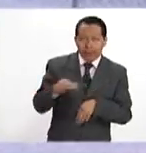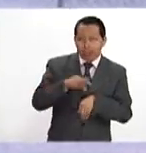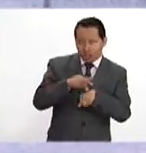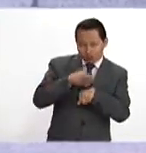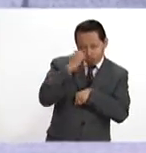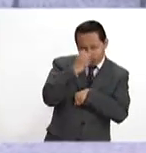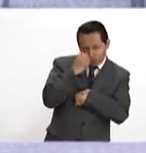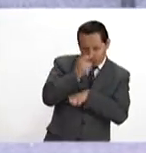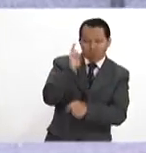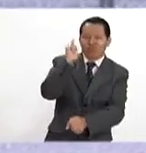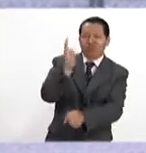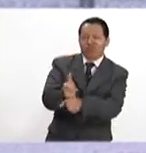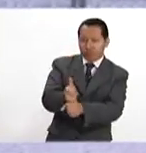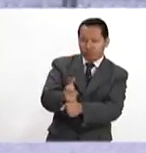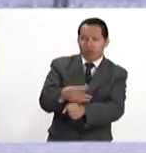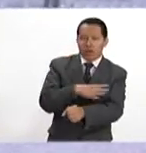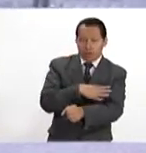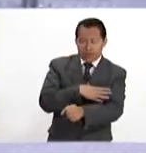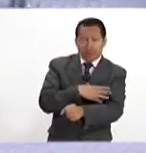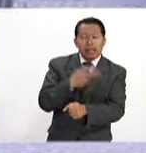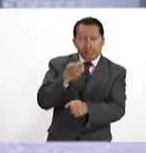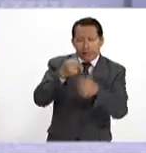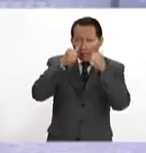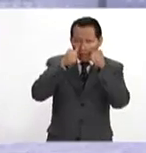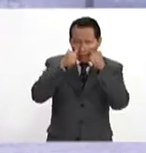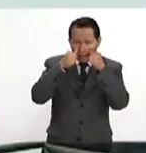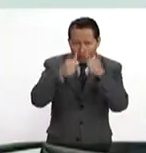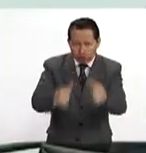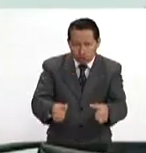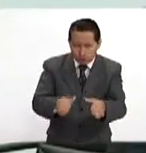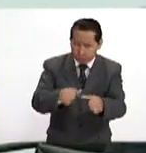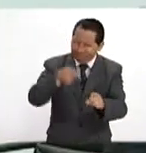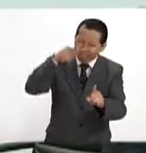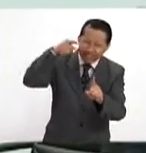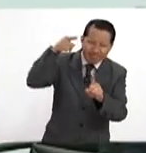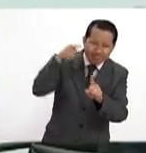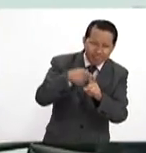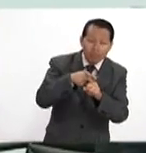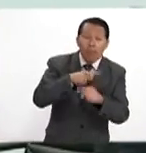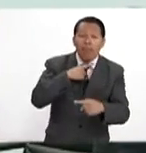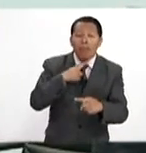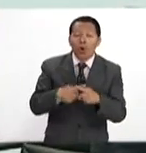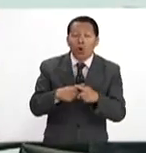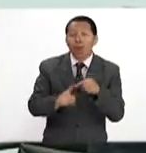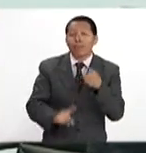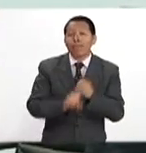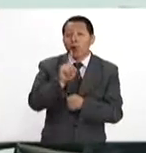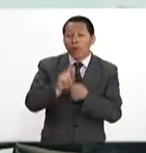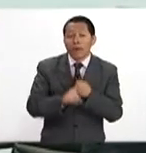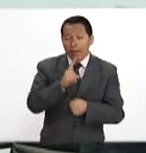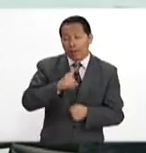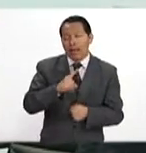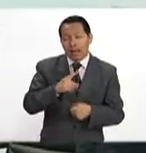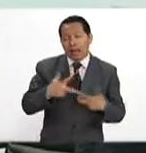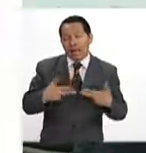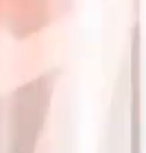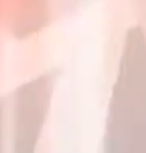se les dio atención específicamente por problemas de cáncer.